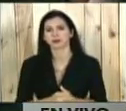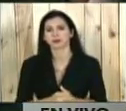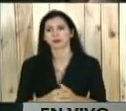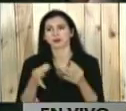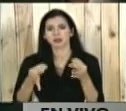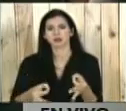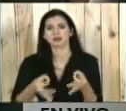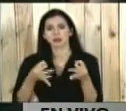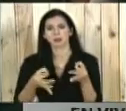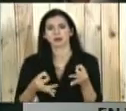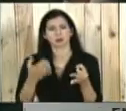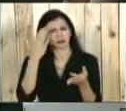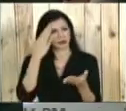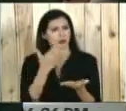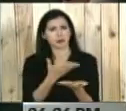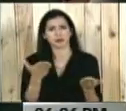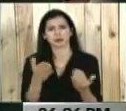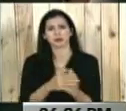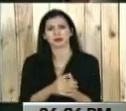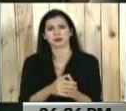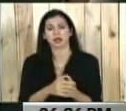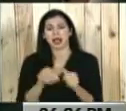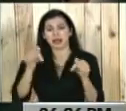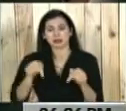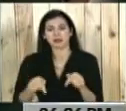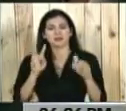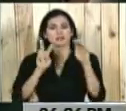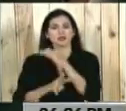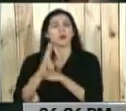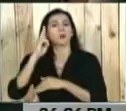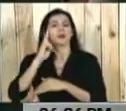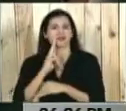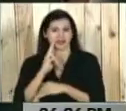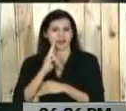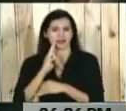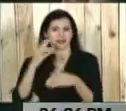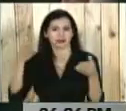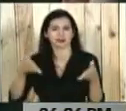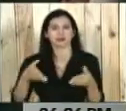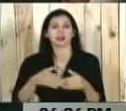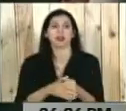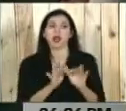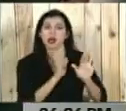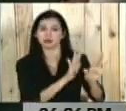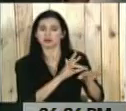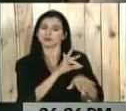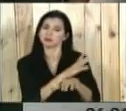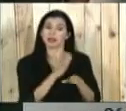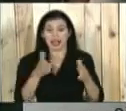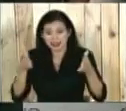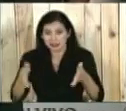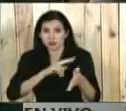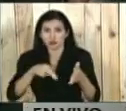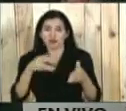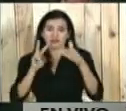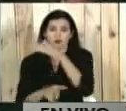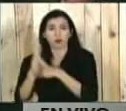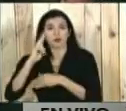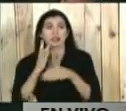Siempre, como ustedes saben, desde nuestra visión bolivariana y ellos desde su visión de los Estados Unidos.